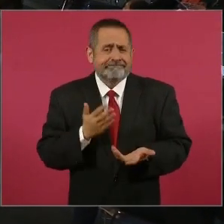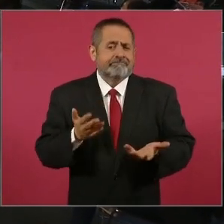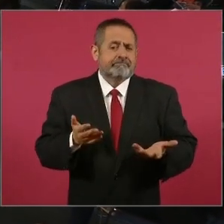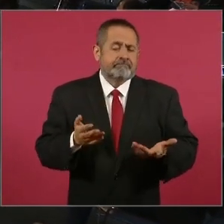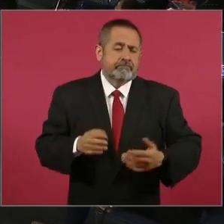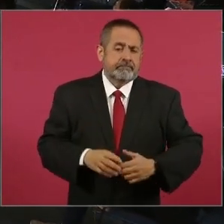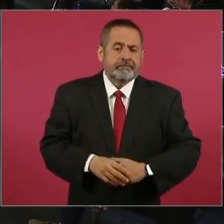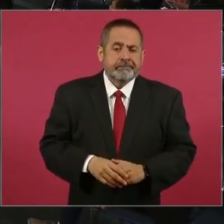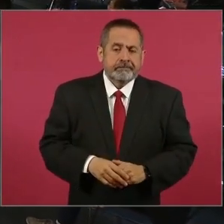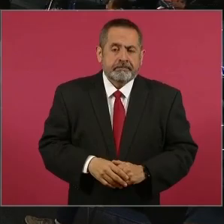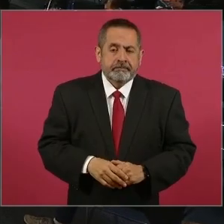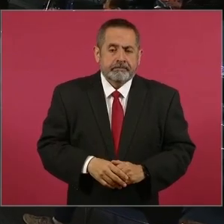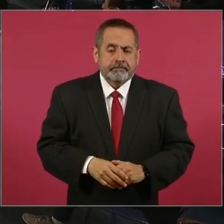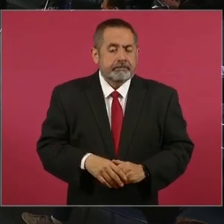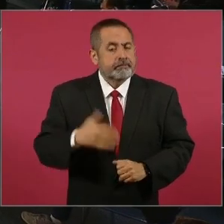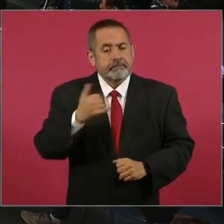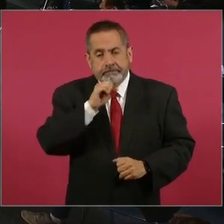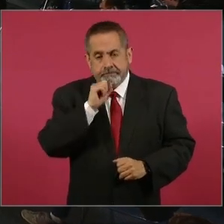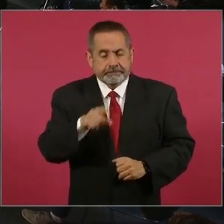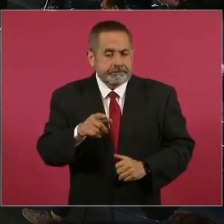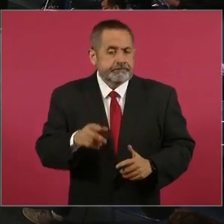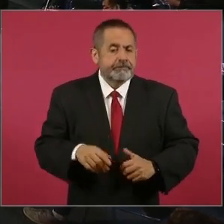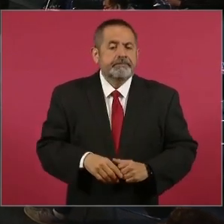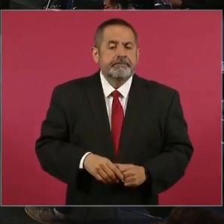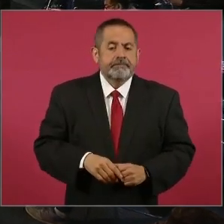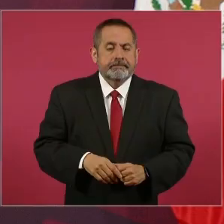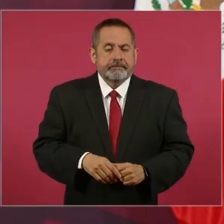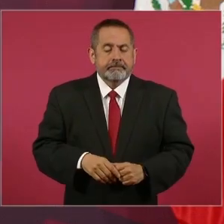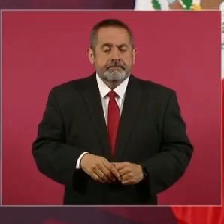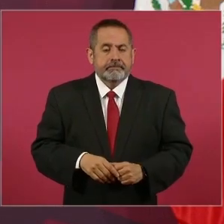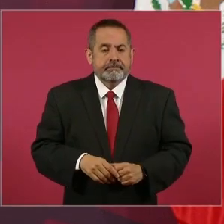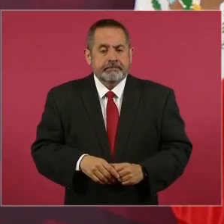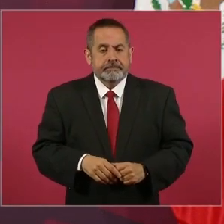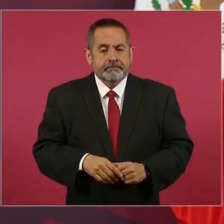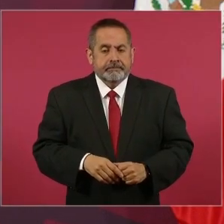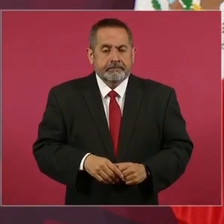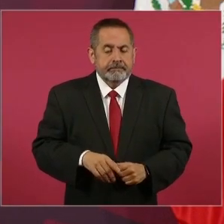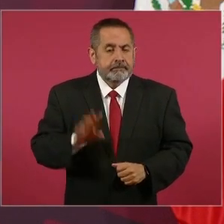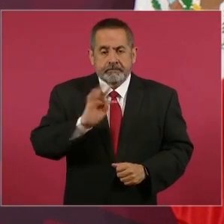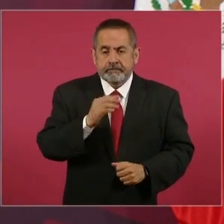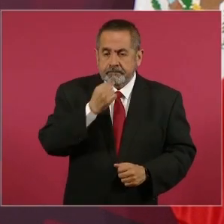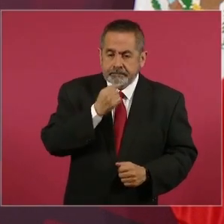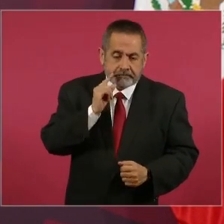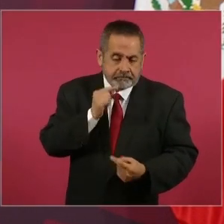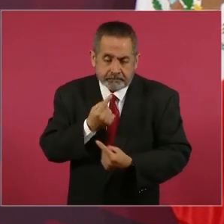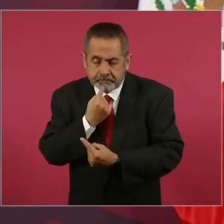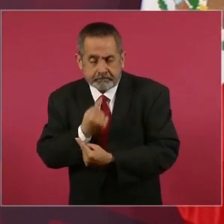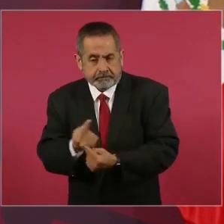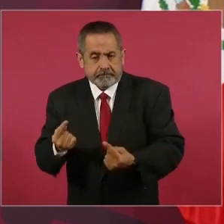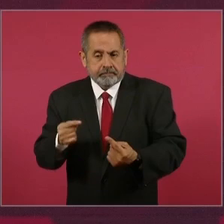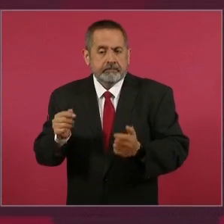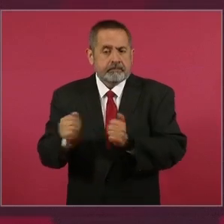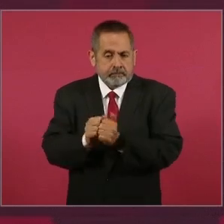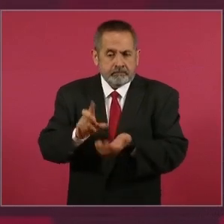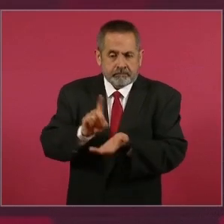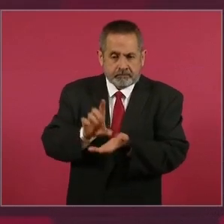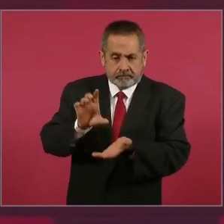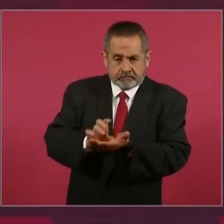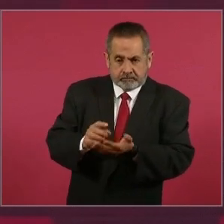suficientes y eh se puede que una niña un niño con una